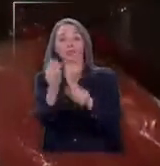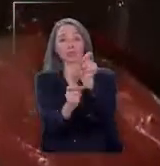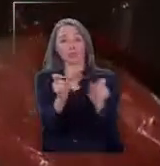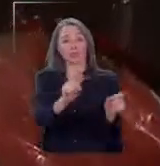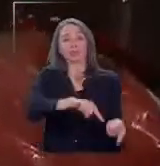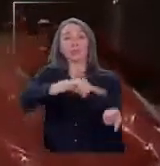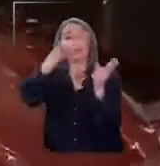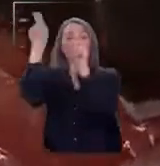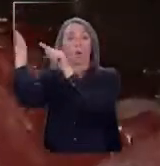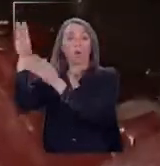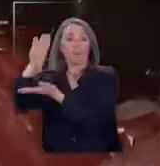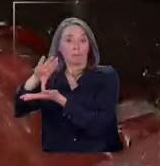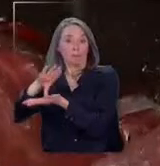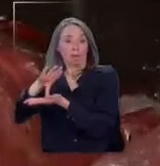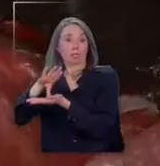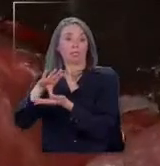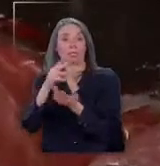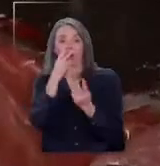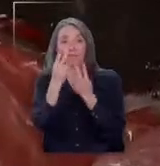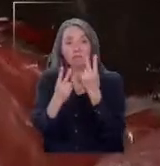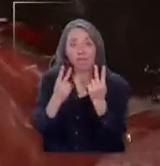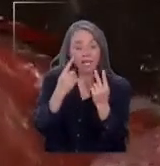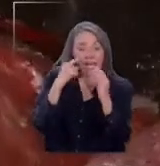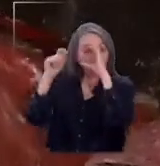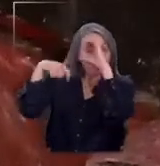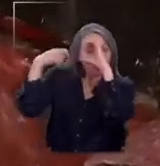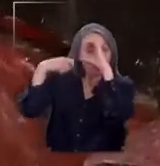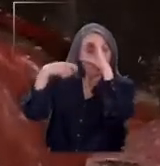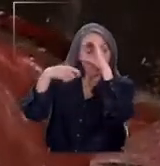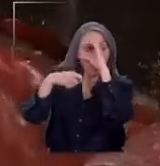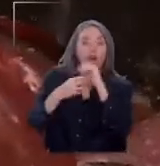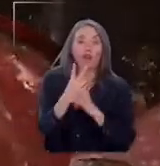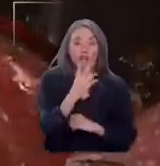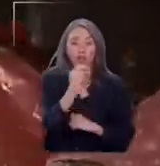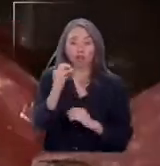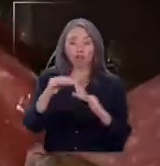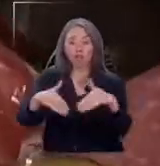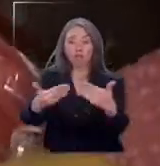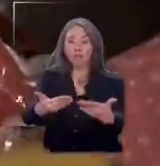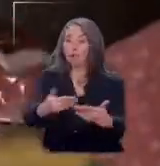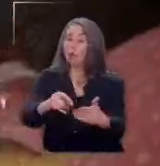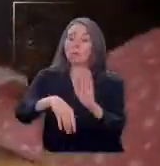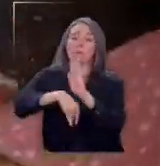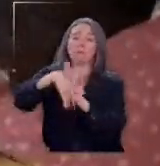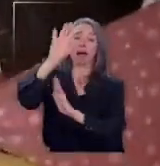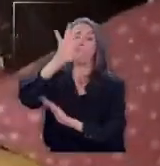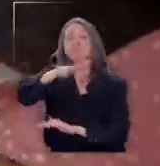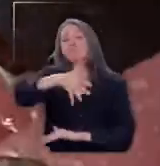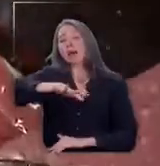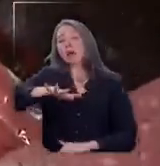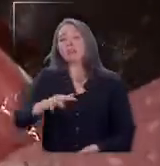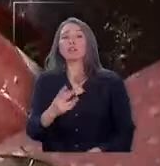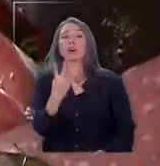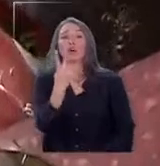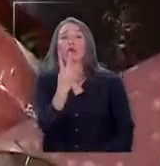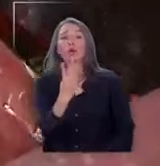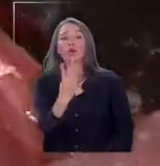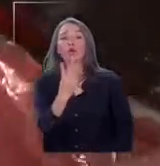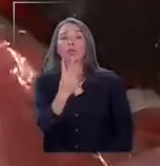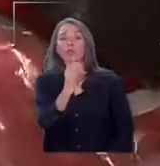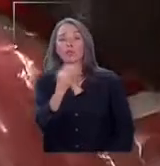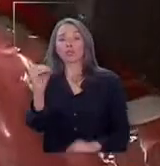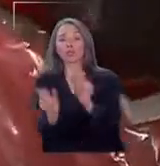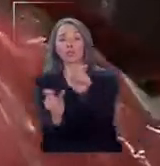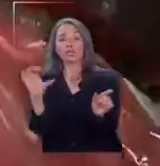volver a su país y tal como pueden ver en imágenes hay muchas más de 200 personas está calculado aproximadamente 200